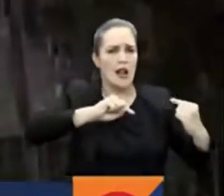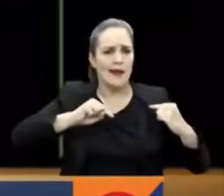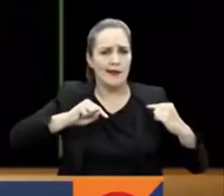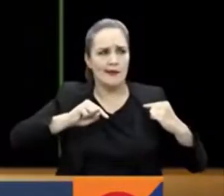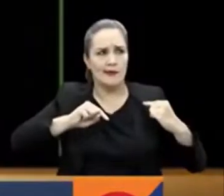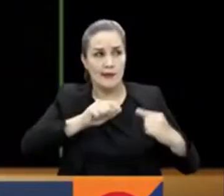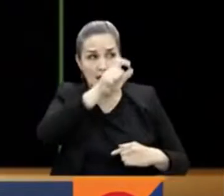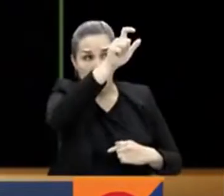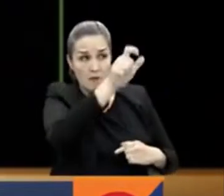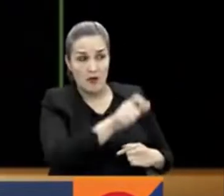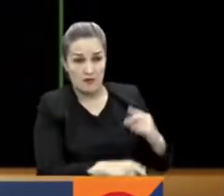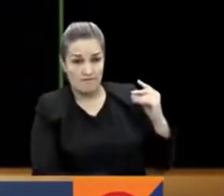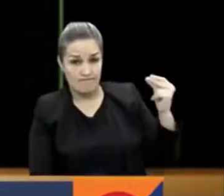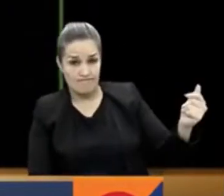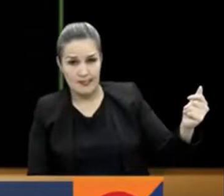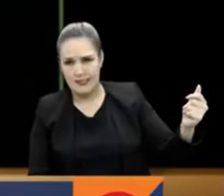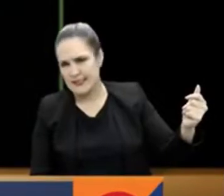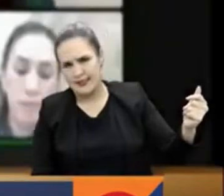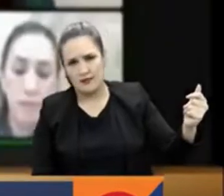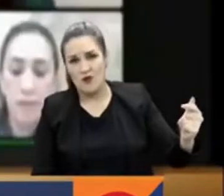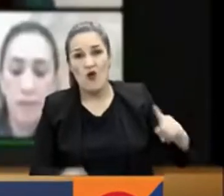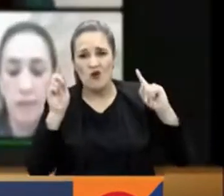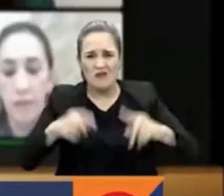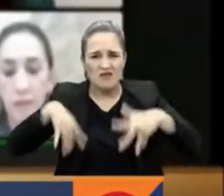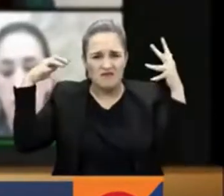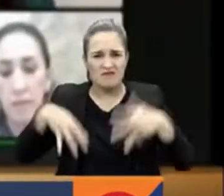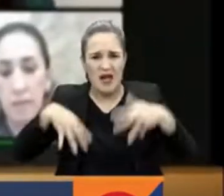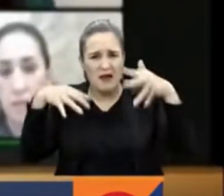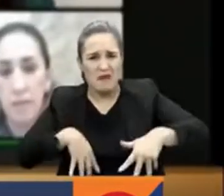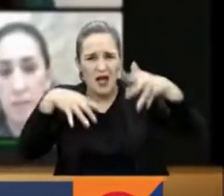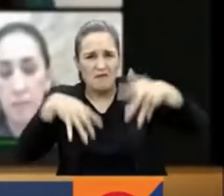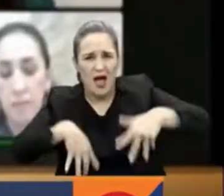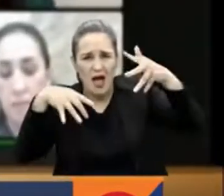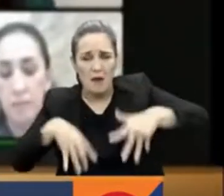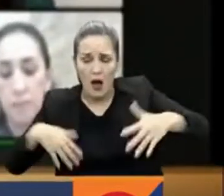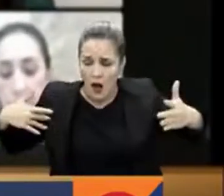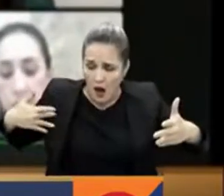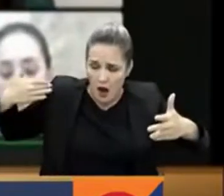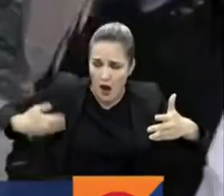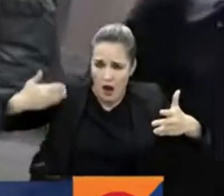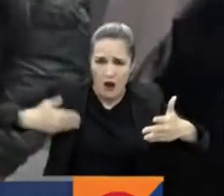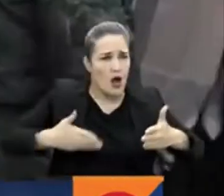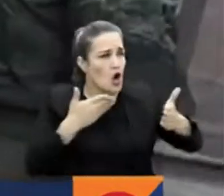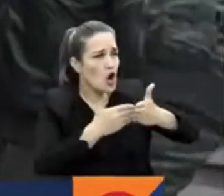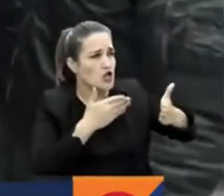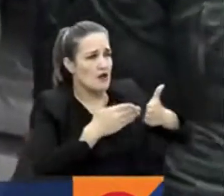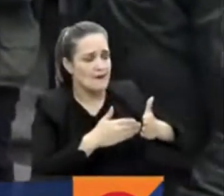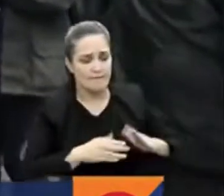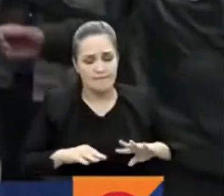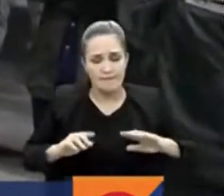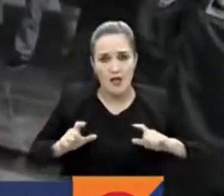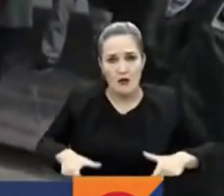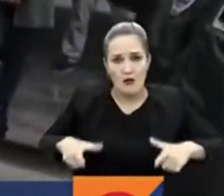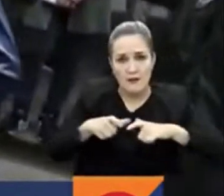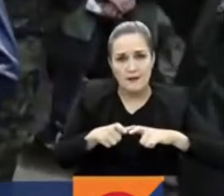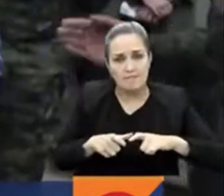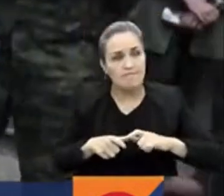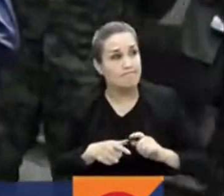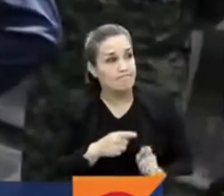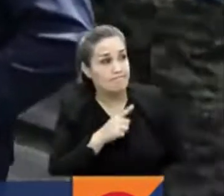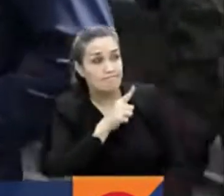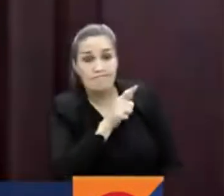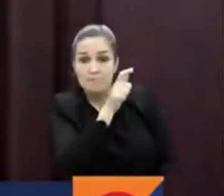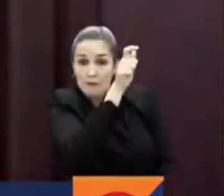conveniencia de destituir al mandatario tras las masivas protestas en su contra. Los parlamentarios de la bancada opositora al gobierno acusaron a Lasso de la